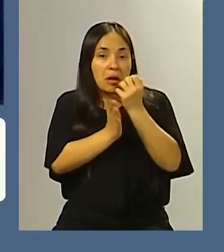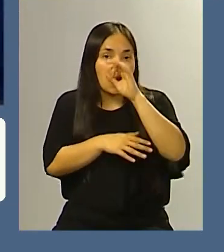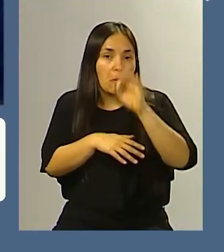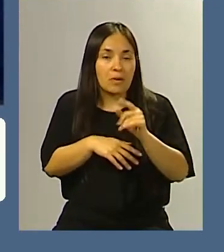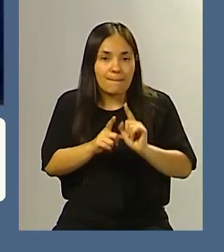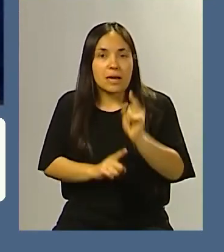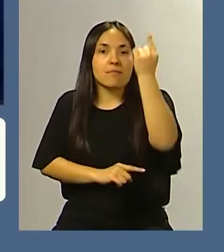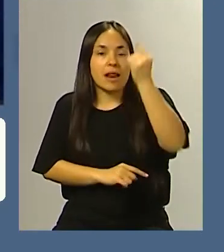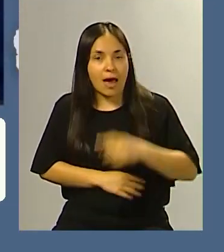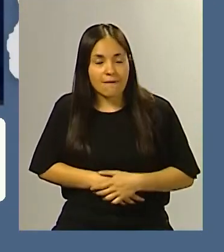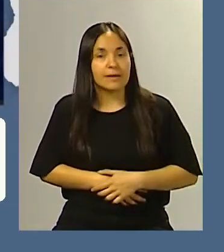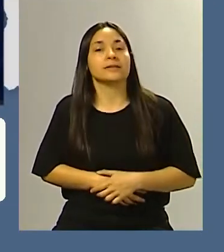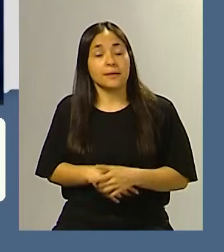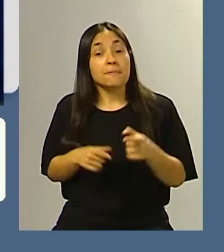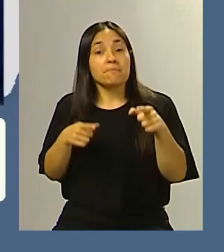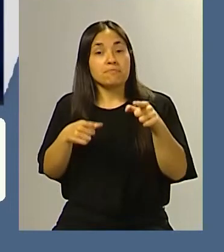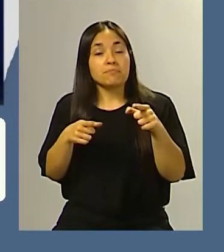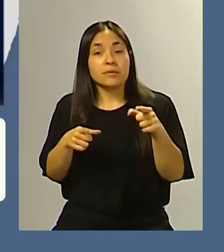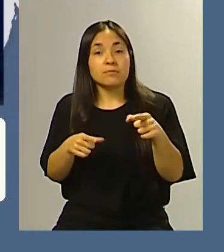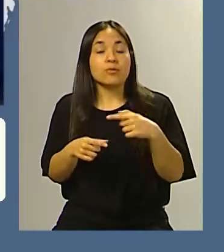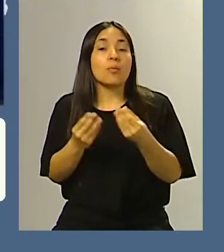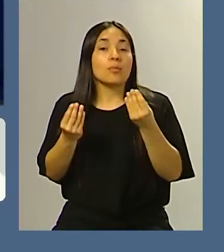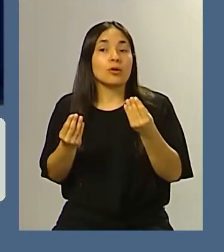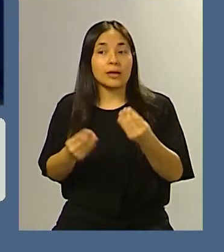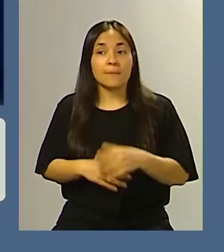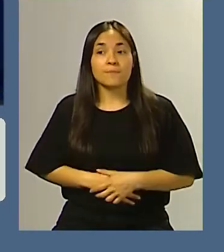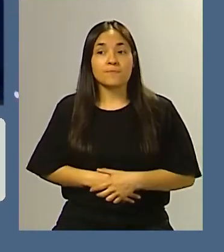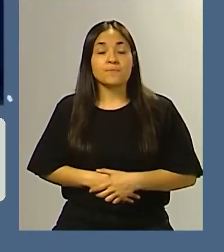muchos de ellos subnotificados porque el sistema de